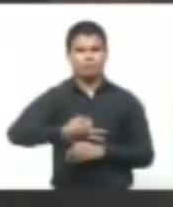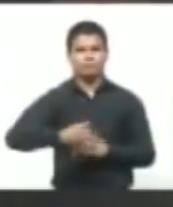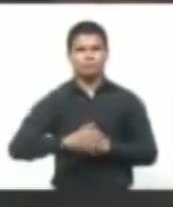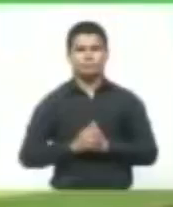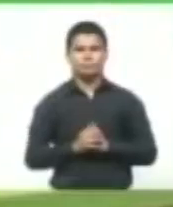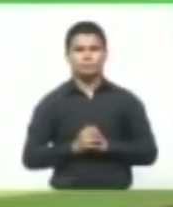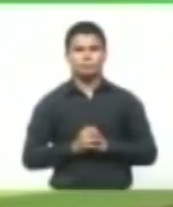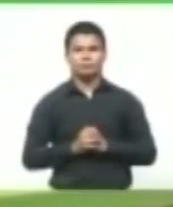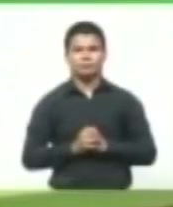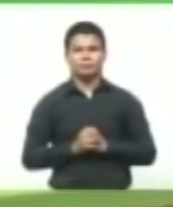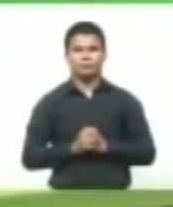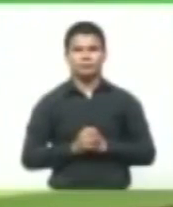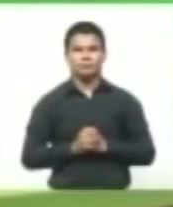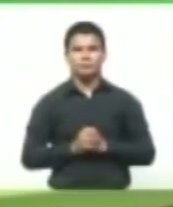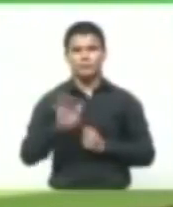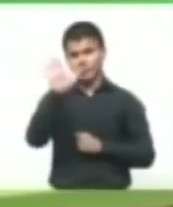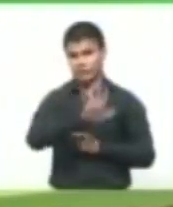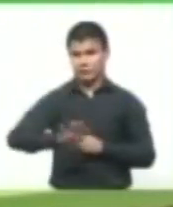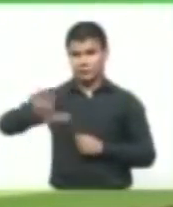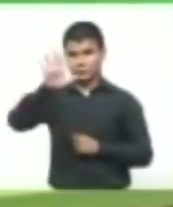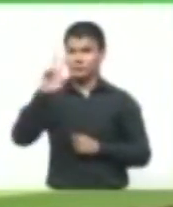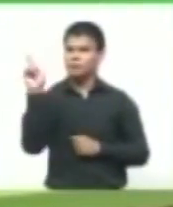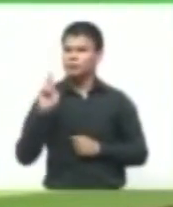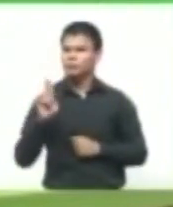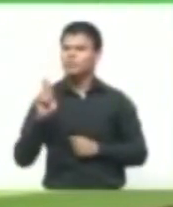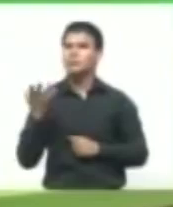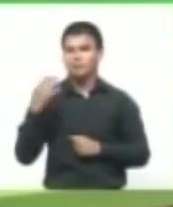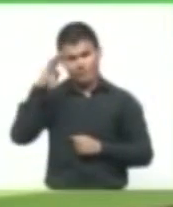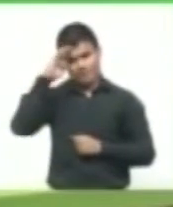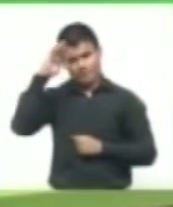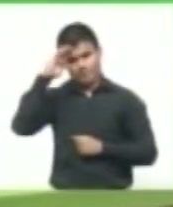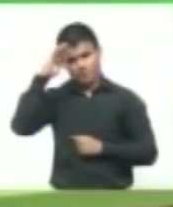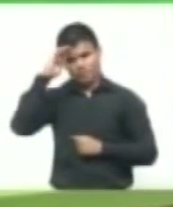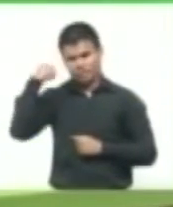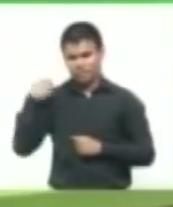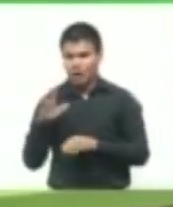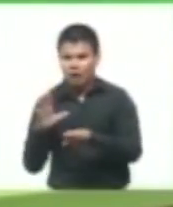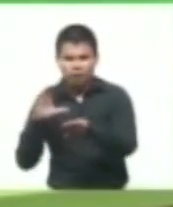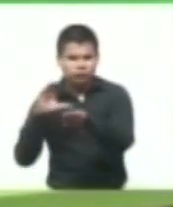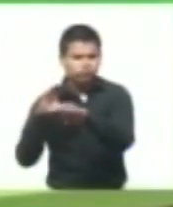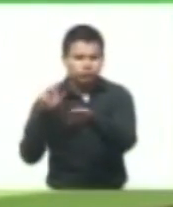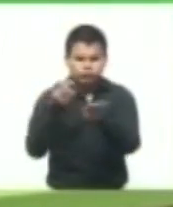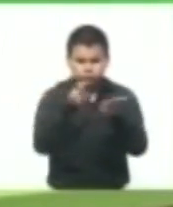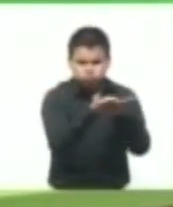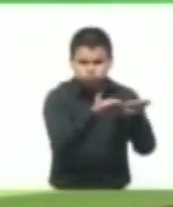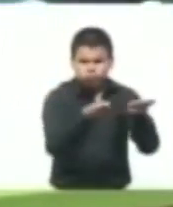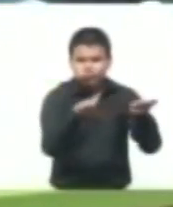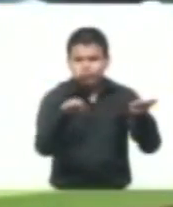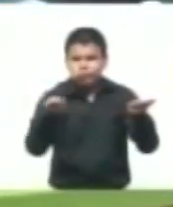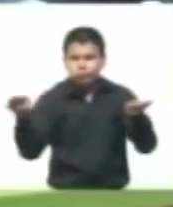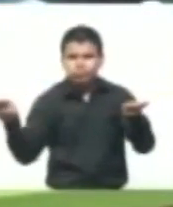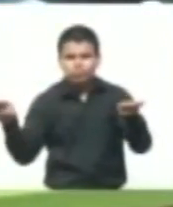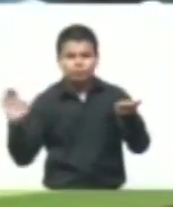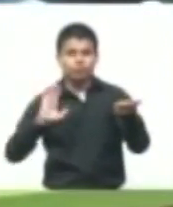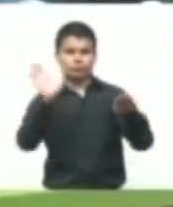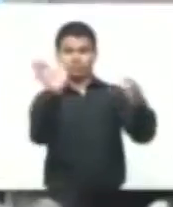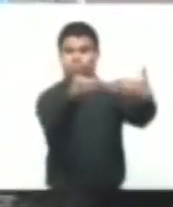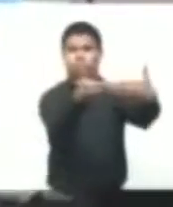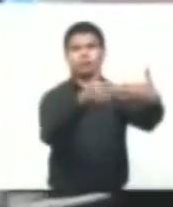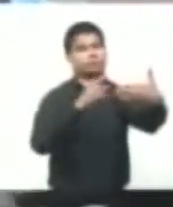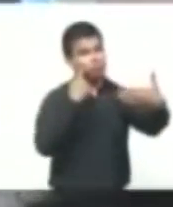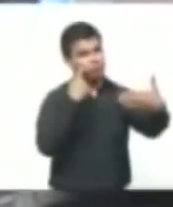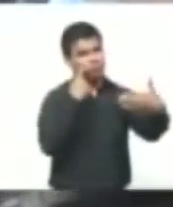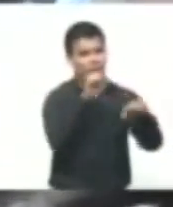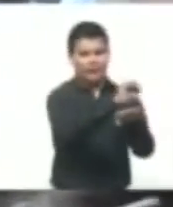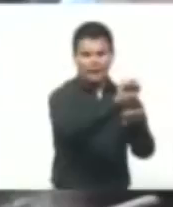verdad. Y en el departamento del Cesar, la policía inmovilizó varios vehículos de procedencia venezolana. Aquí está el informe de Las Noticias.